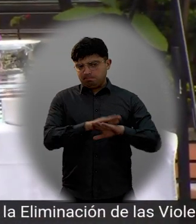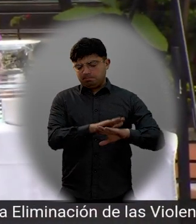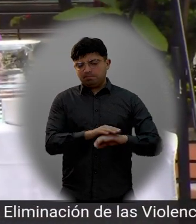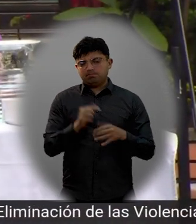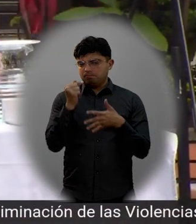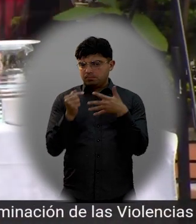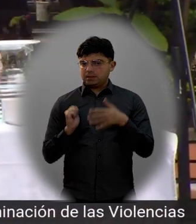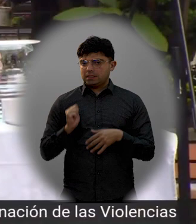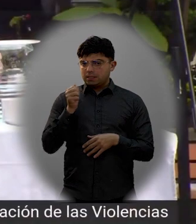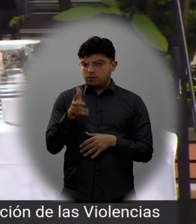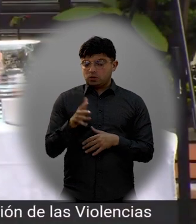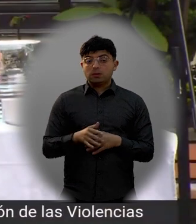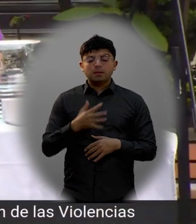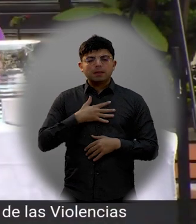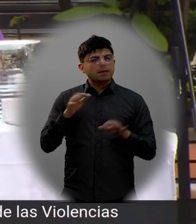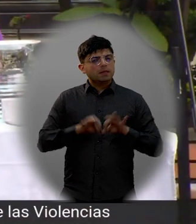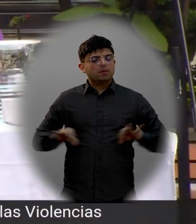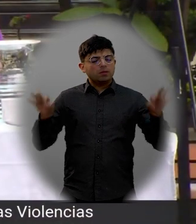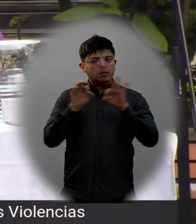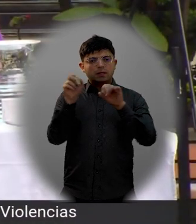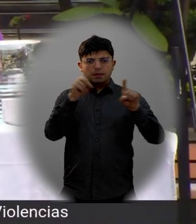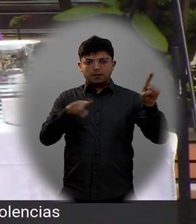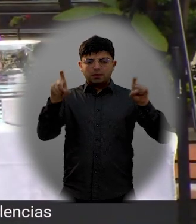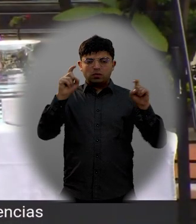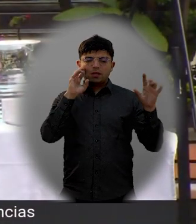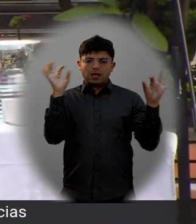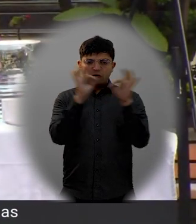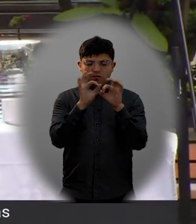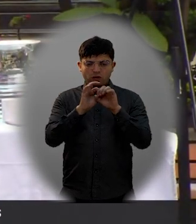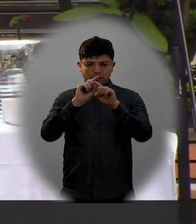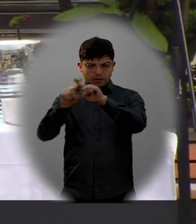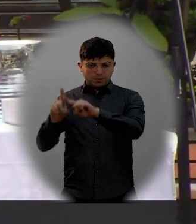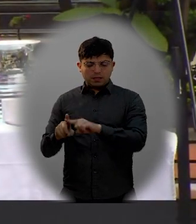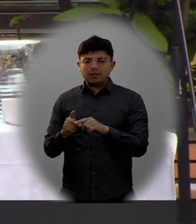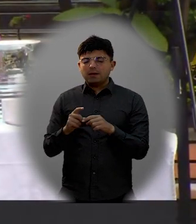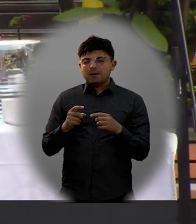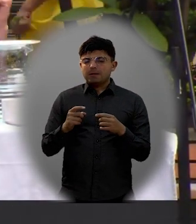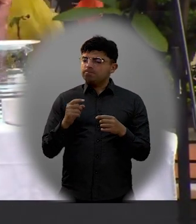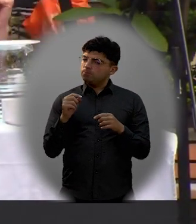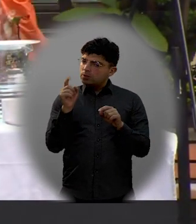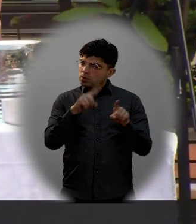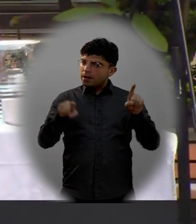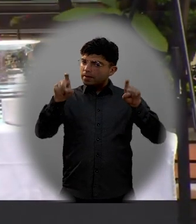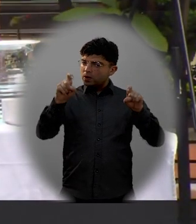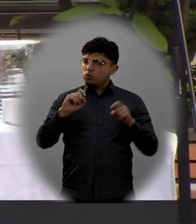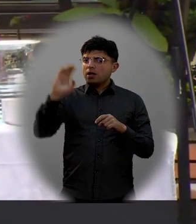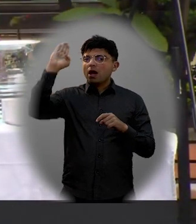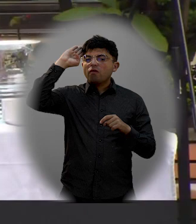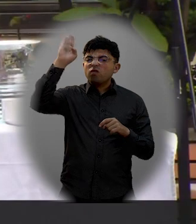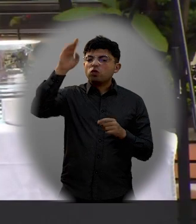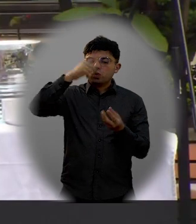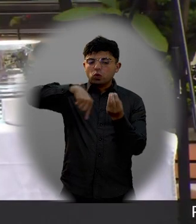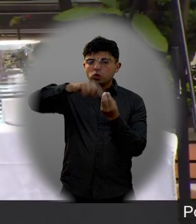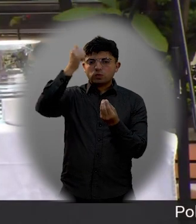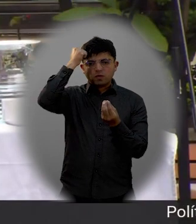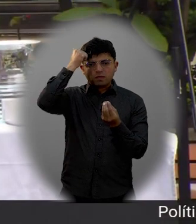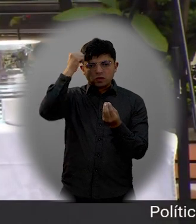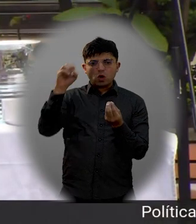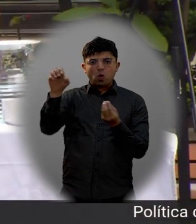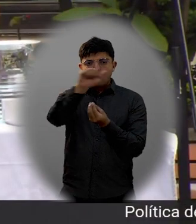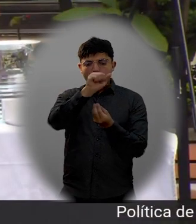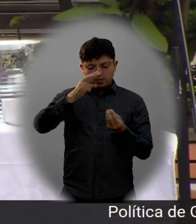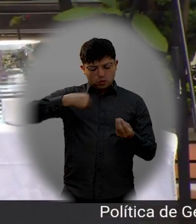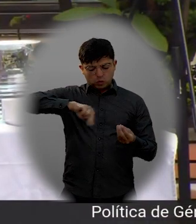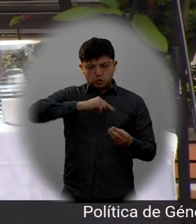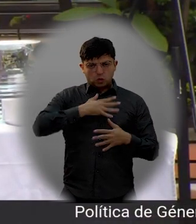Bueno, para mí es importante que esta pregunta por los enfoques diferenciales nos remita a una pregunta como futuros maestros o maestras que